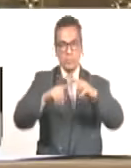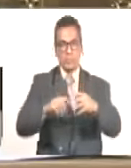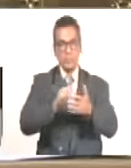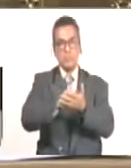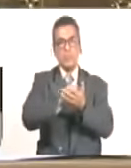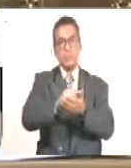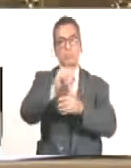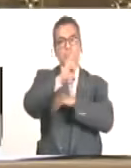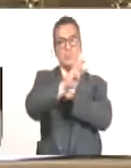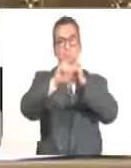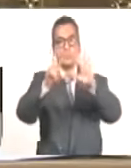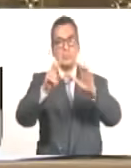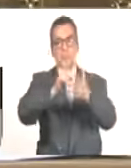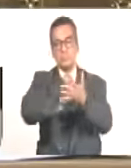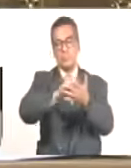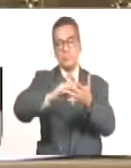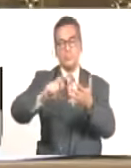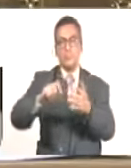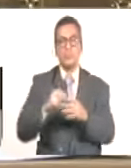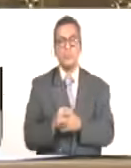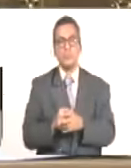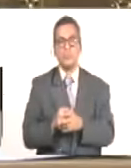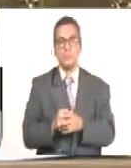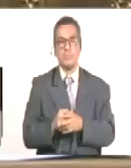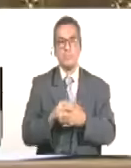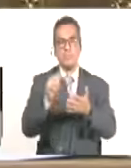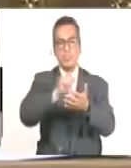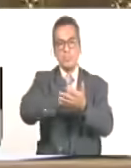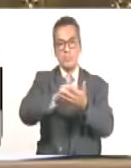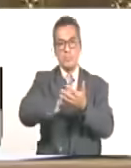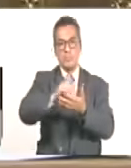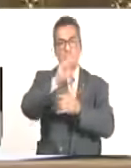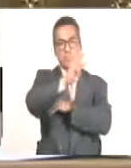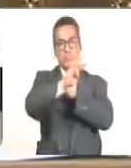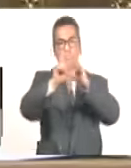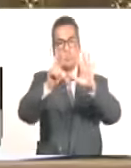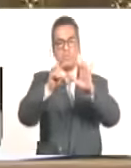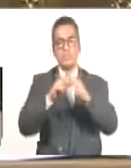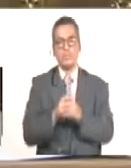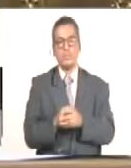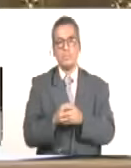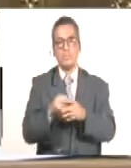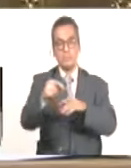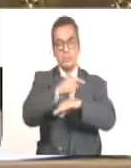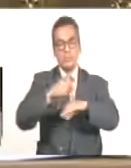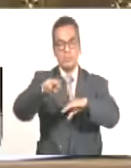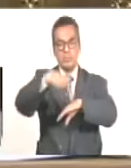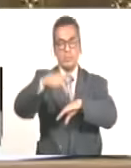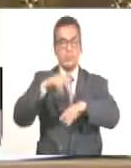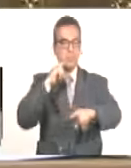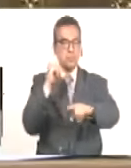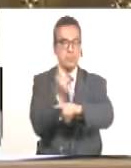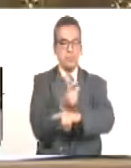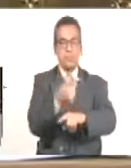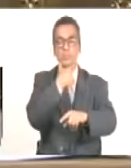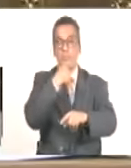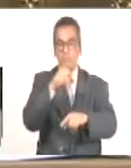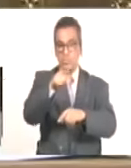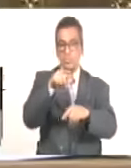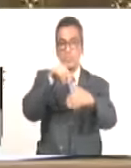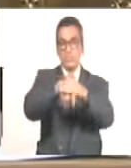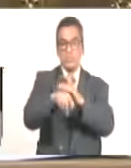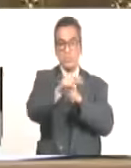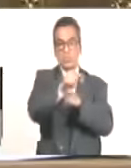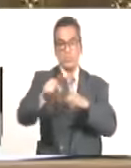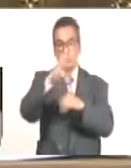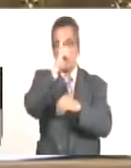artículo 47, el cual queda redactado en los siguientes términos. Artículo 47. El Estado venezolano está en la obligación de facilitar el acceso de las